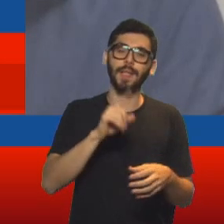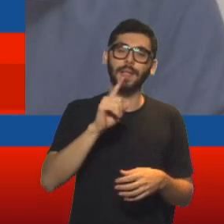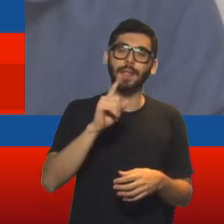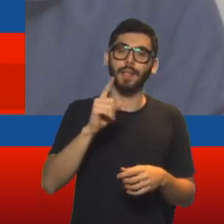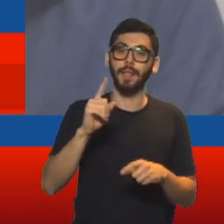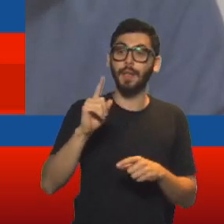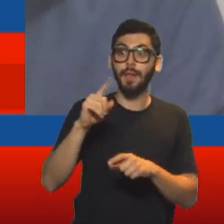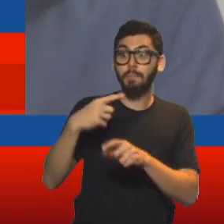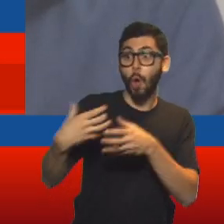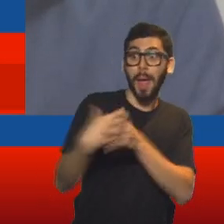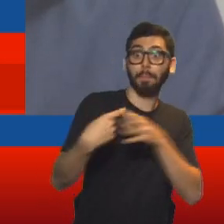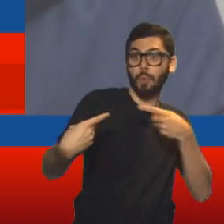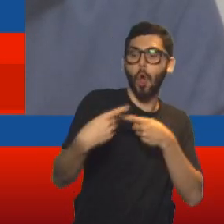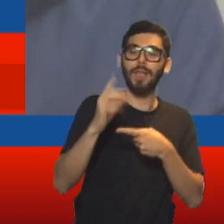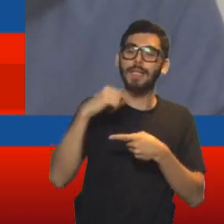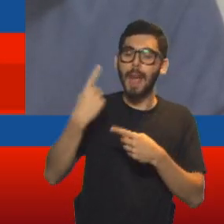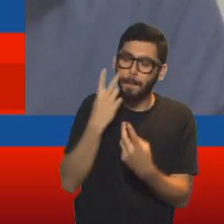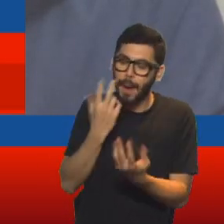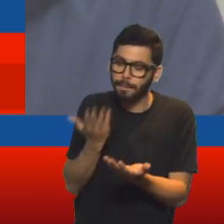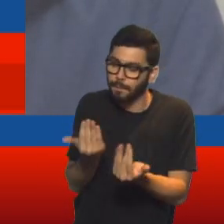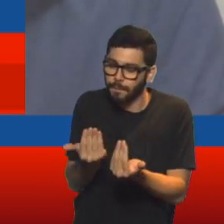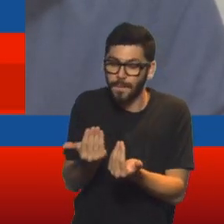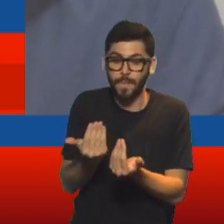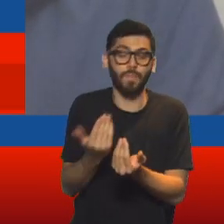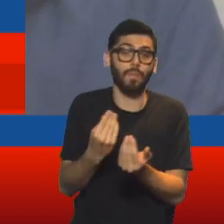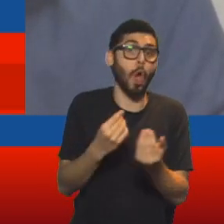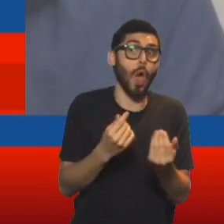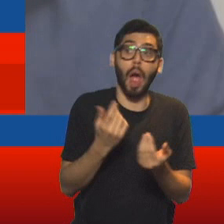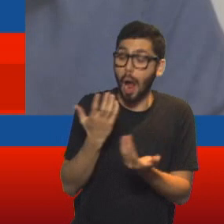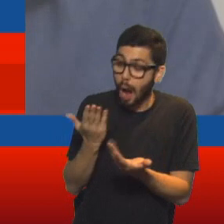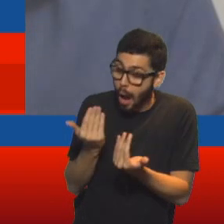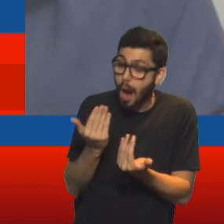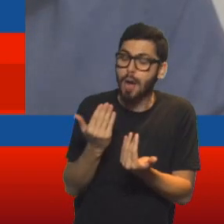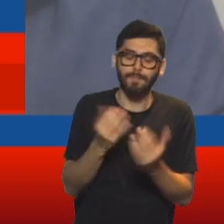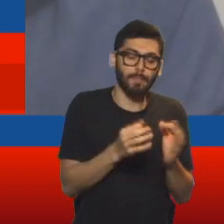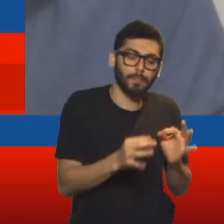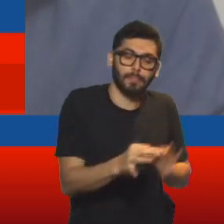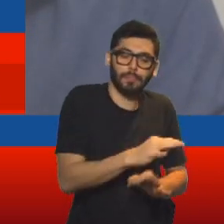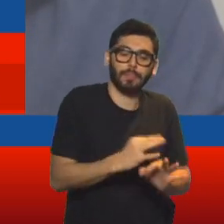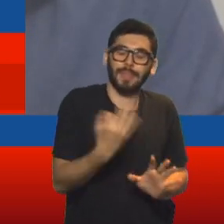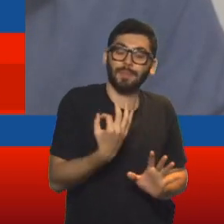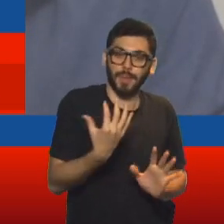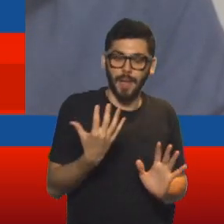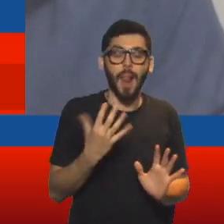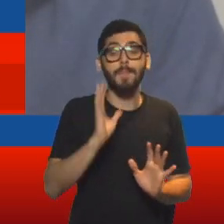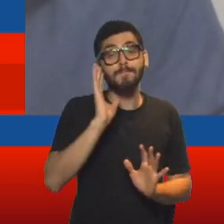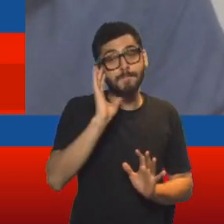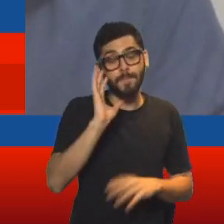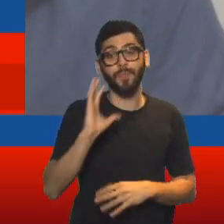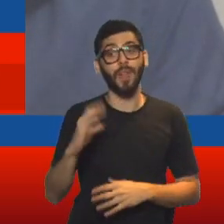del rival y ese estudio lo lleva a cabo en su planteamiento táctico. Pero Argentina, si